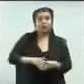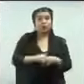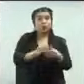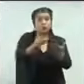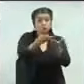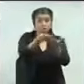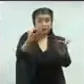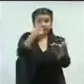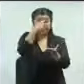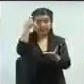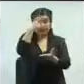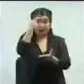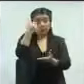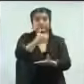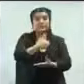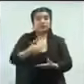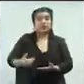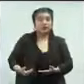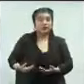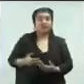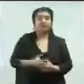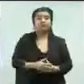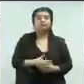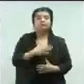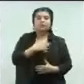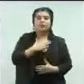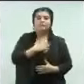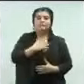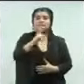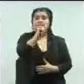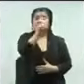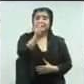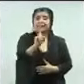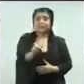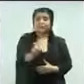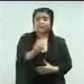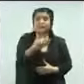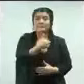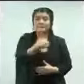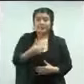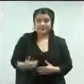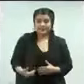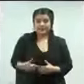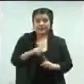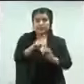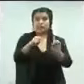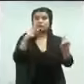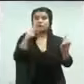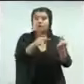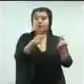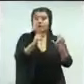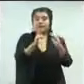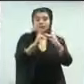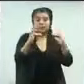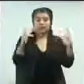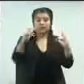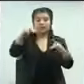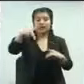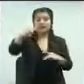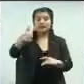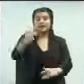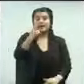funcionarios de gobierno. Yo quisiera hacer una pregunta, presidente, en relación al puente de